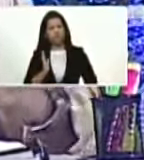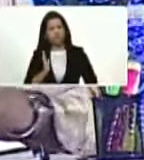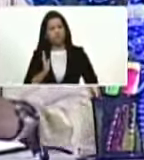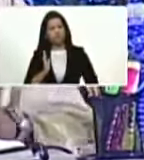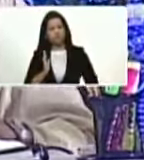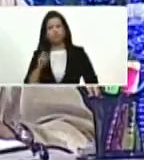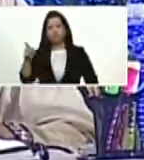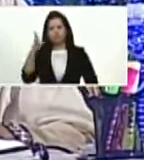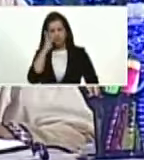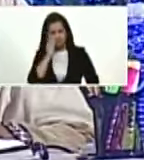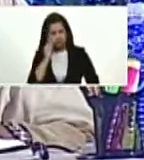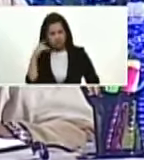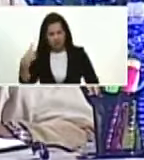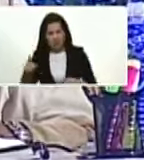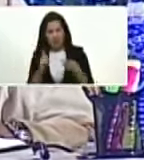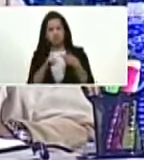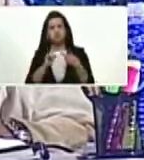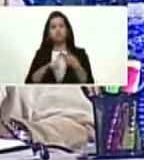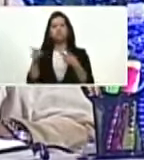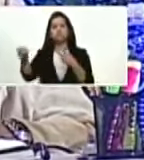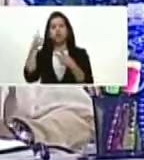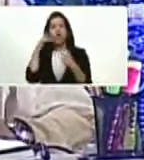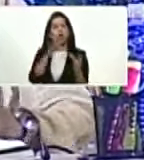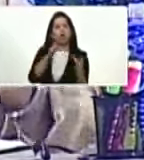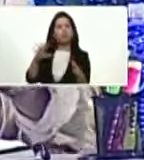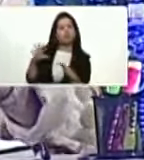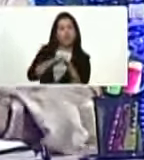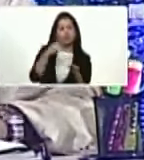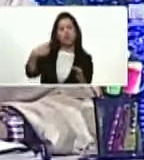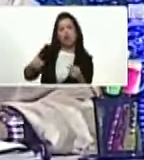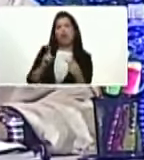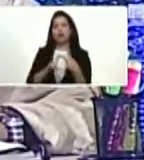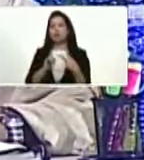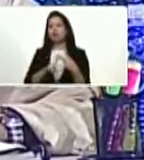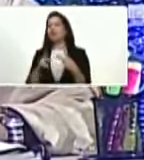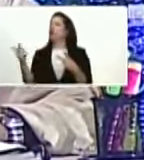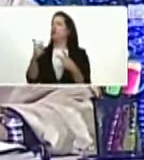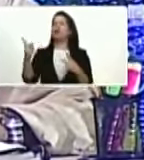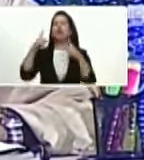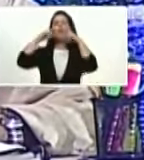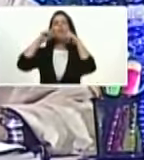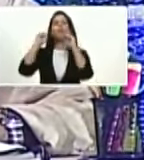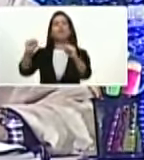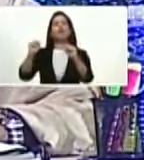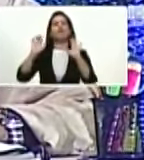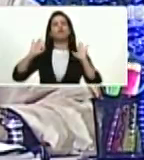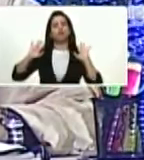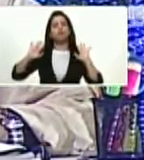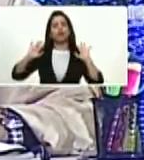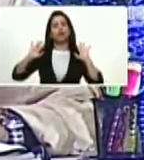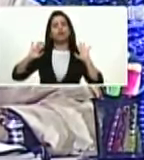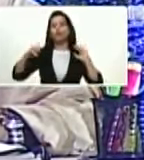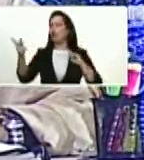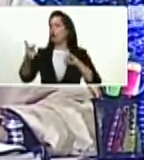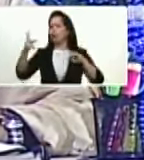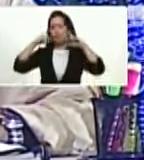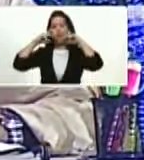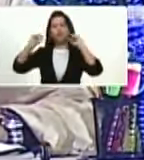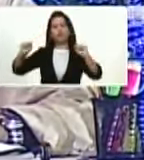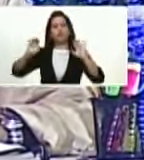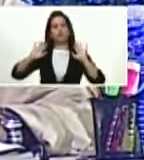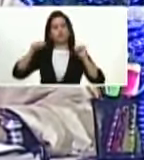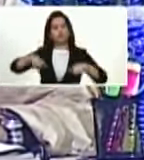Tienen la experiencia, tienen la articulación. Son profesionales de primer nivel de nuestro